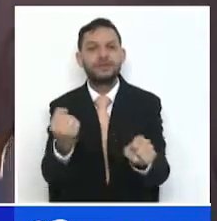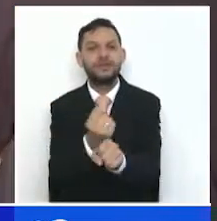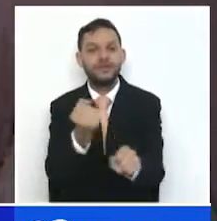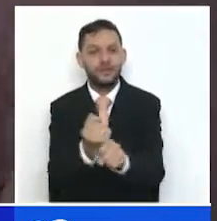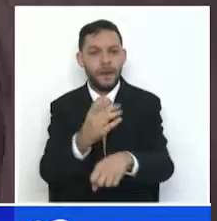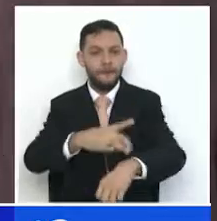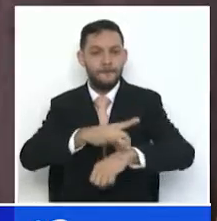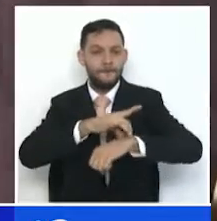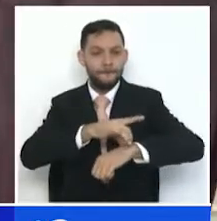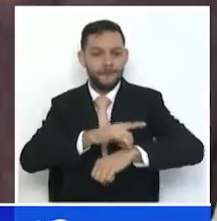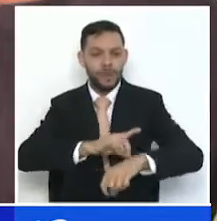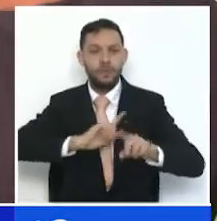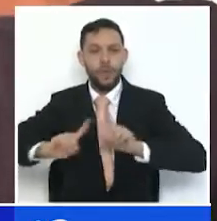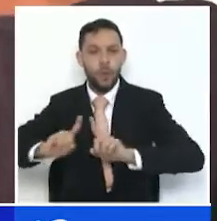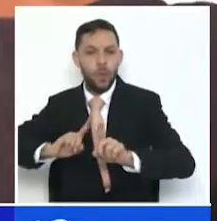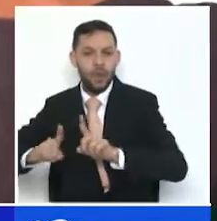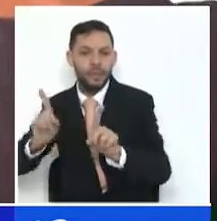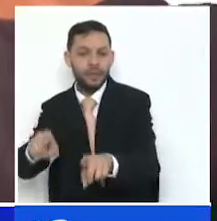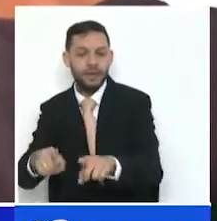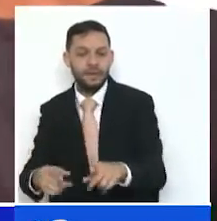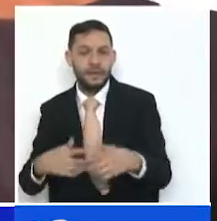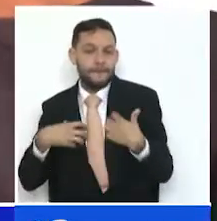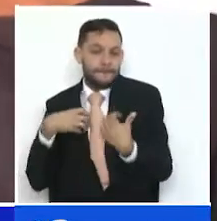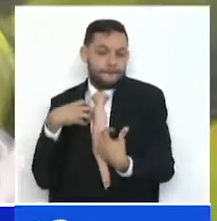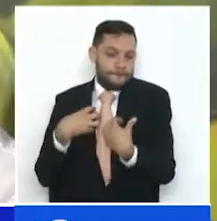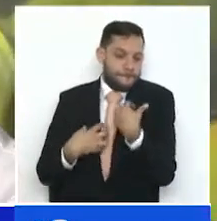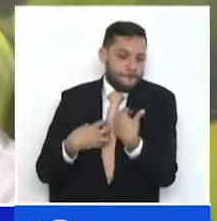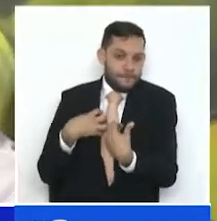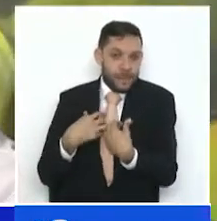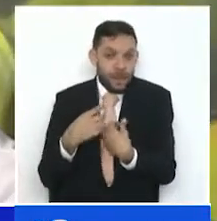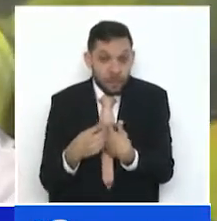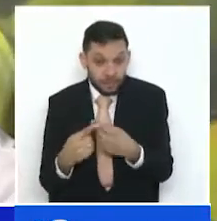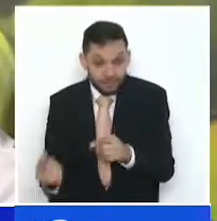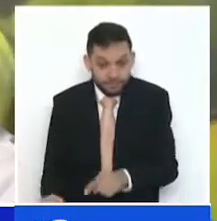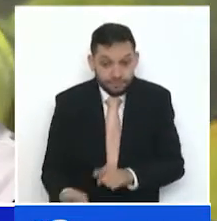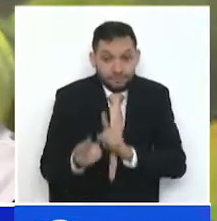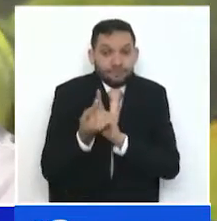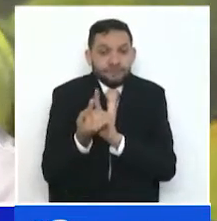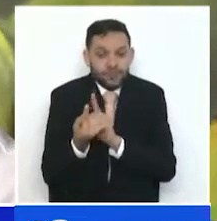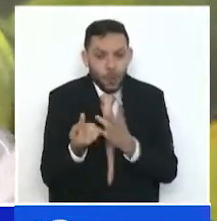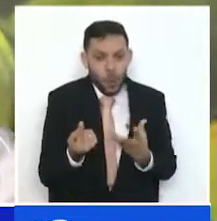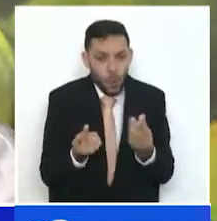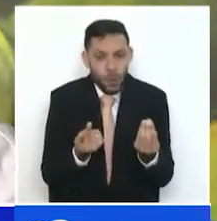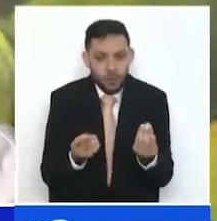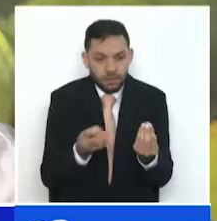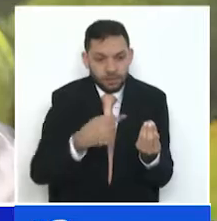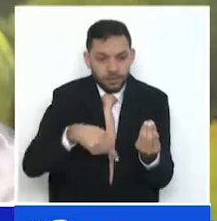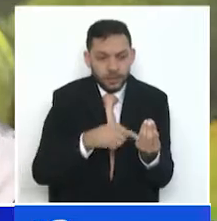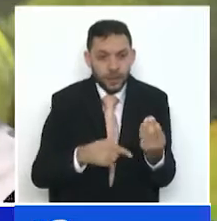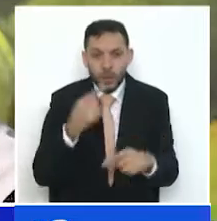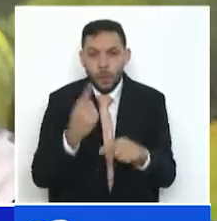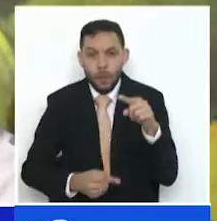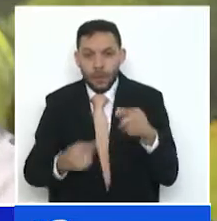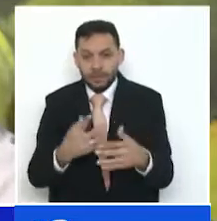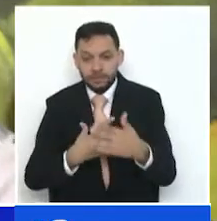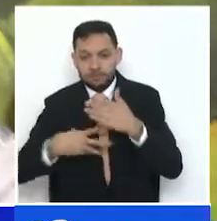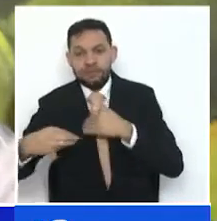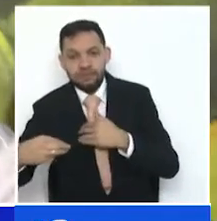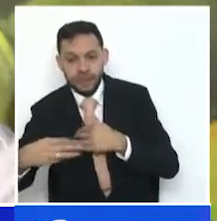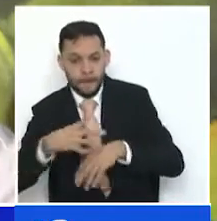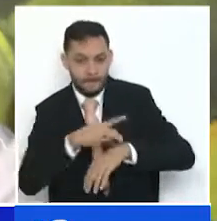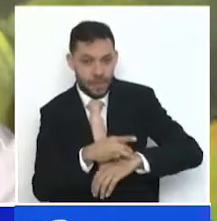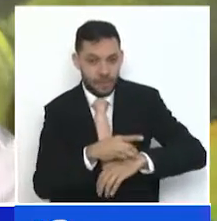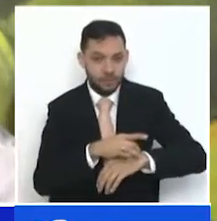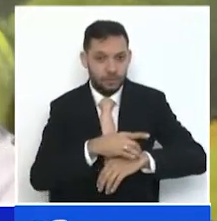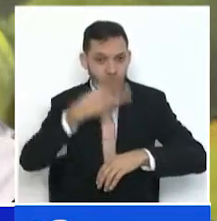la salud del Hospital San Joaquín. Se presentó un enfrentamiento entre los diferentes grupos y no pudieron salir a tiempo ni el personal médico